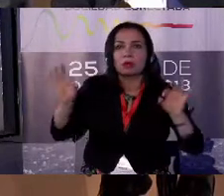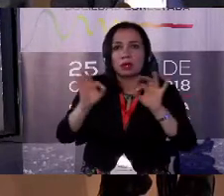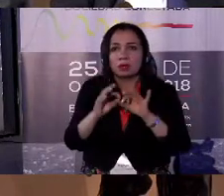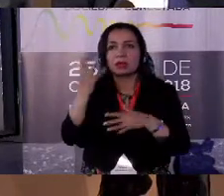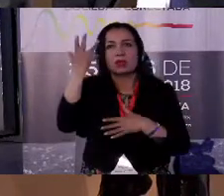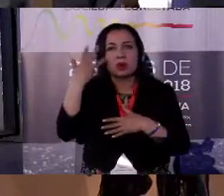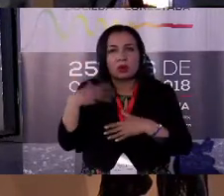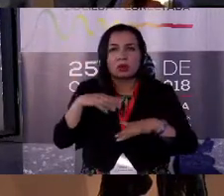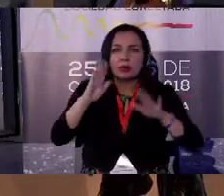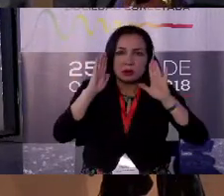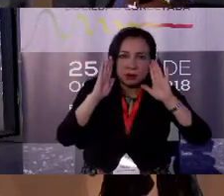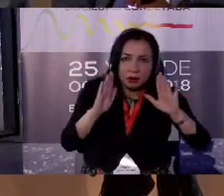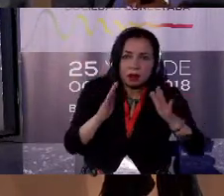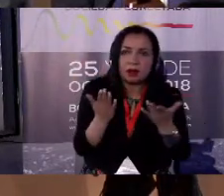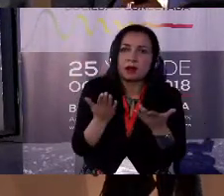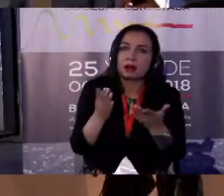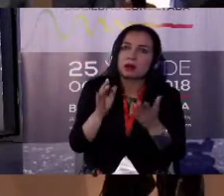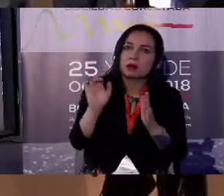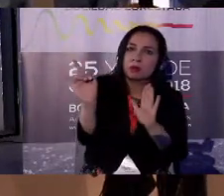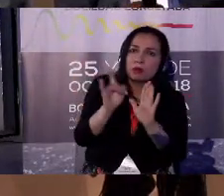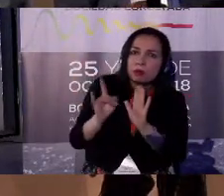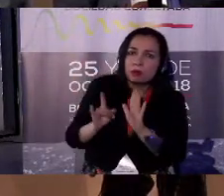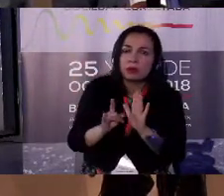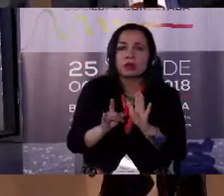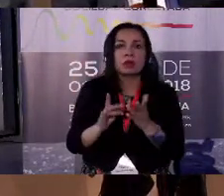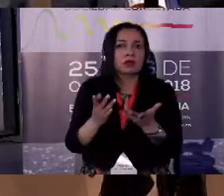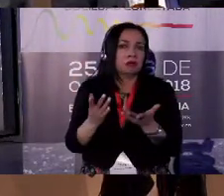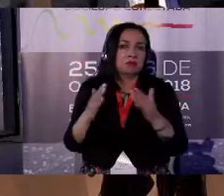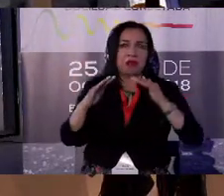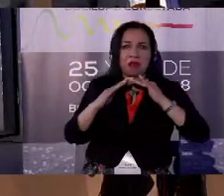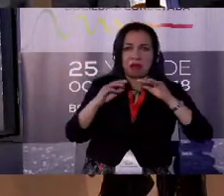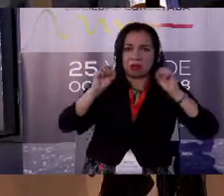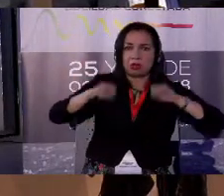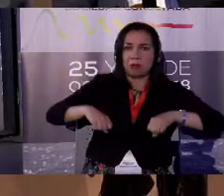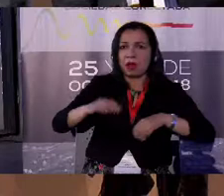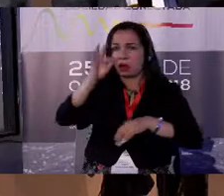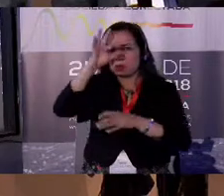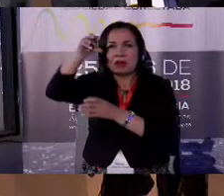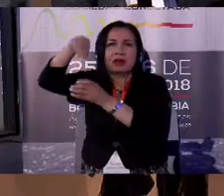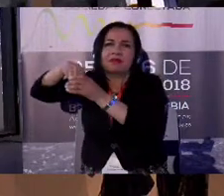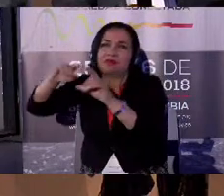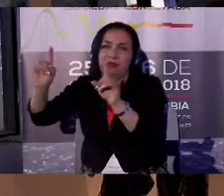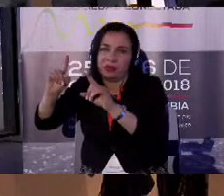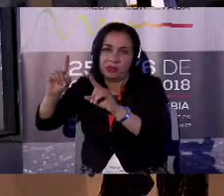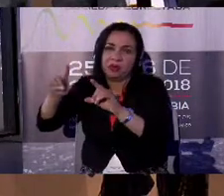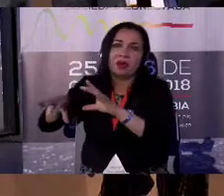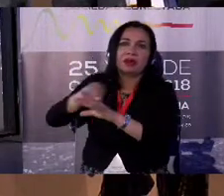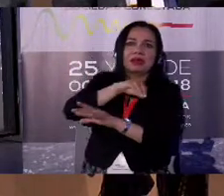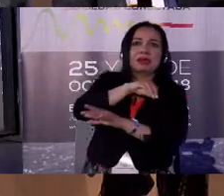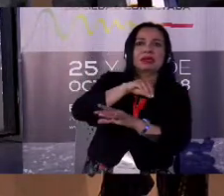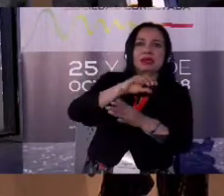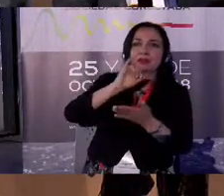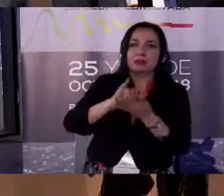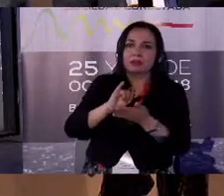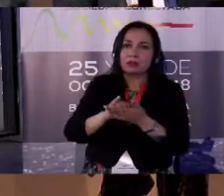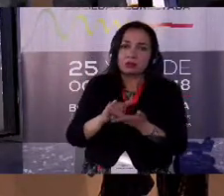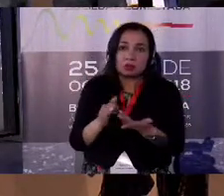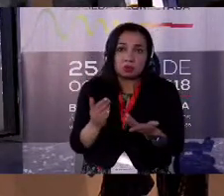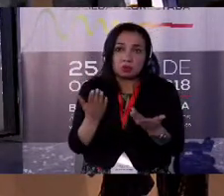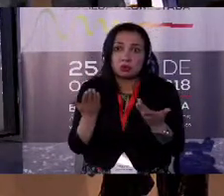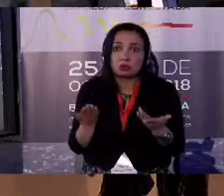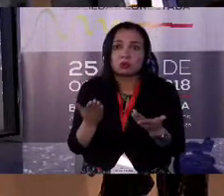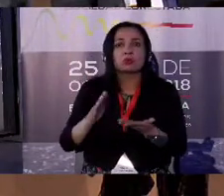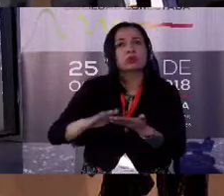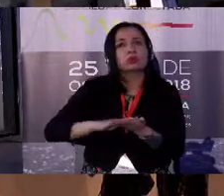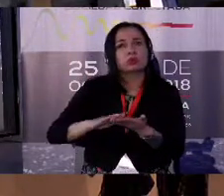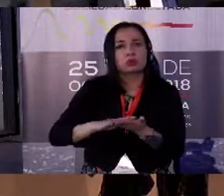una atención continua, para descongestionar los hospitales públicos. Puede haber muchas soluciones distintas y para eso hace falta